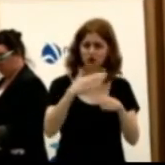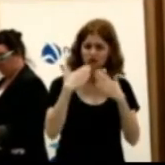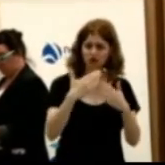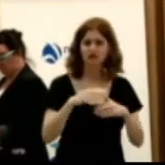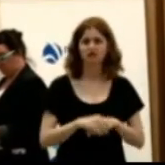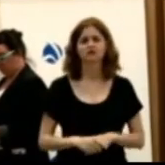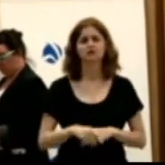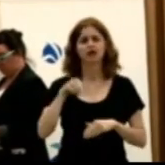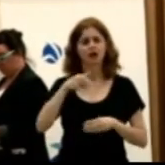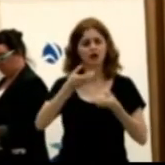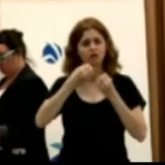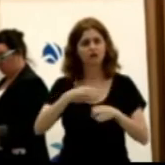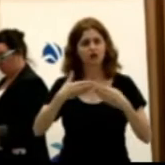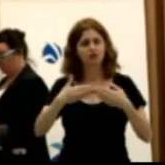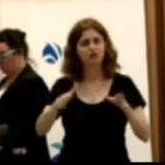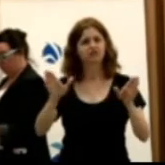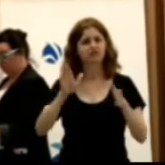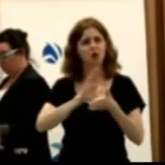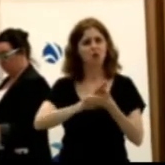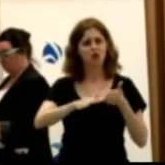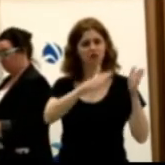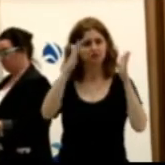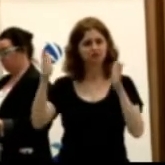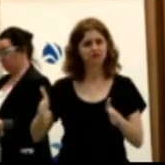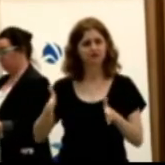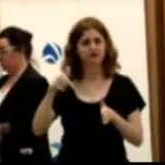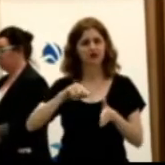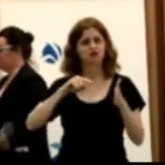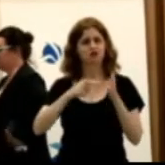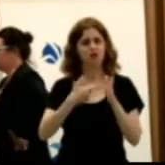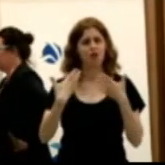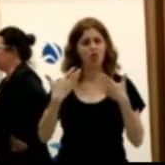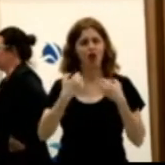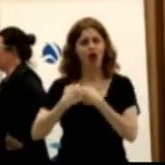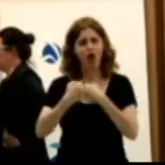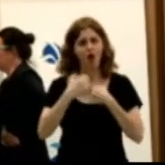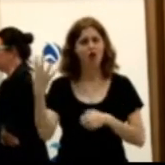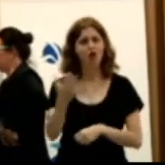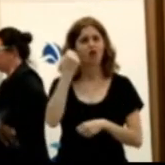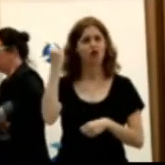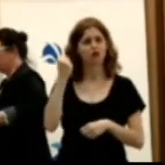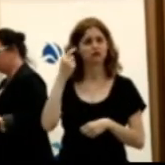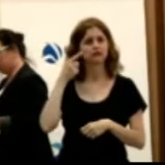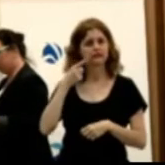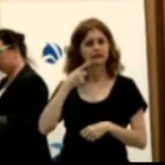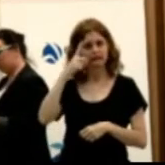Estamos iniciando una nueva etapa en la ciudad. Lograr acuerdos será nuestro desafío.